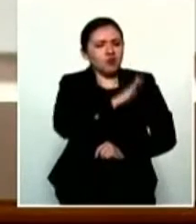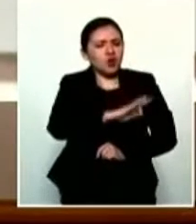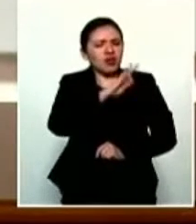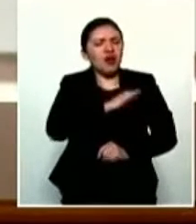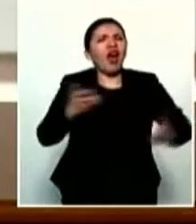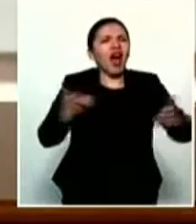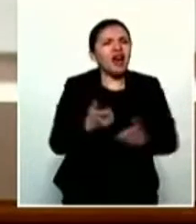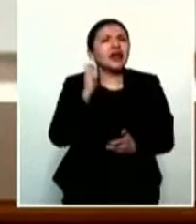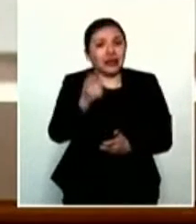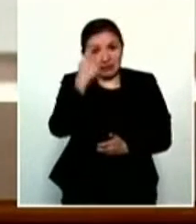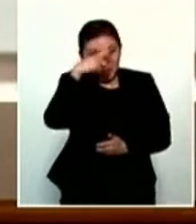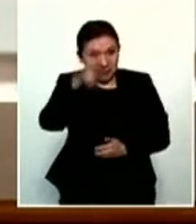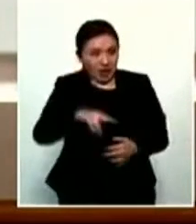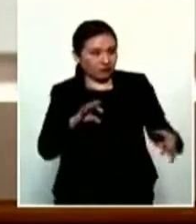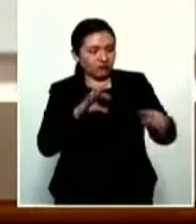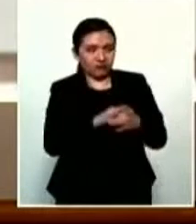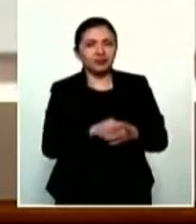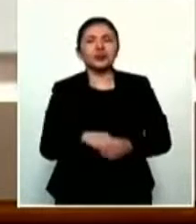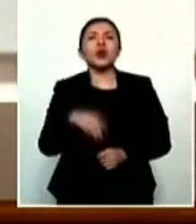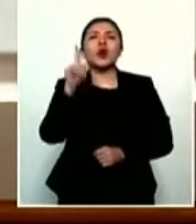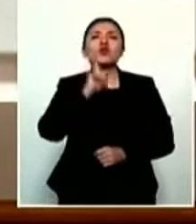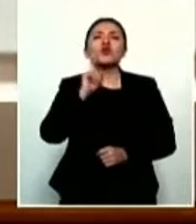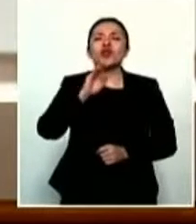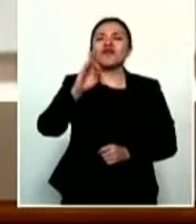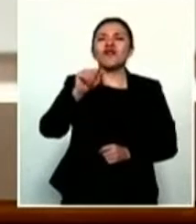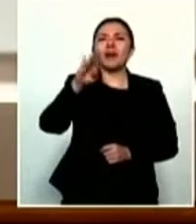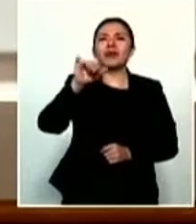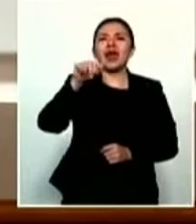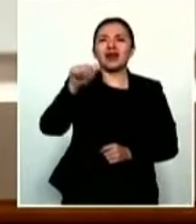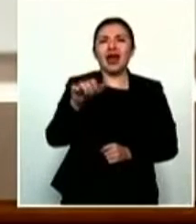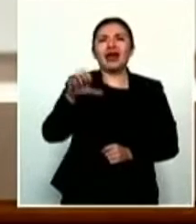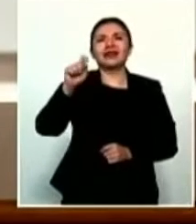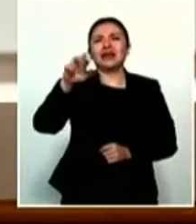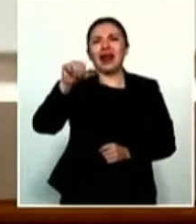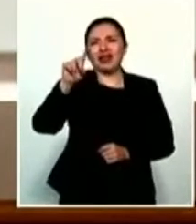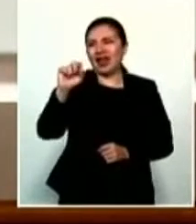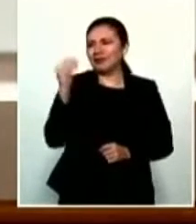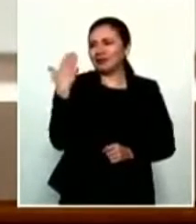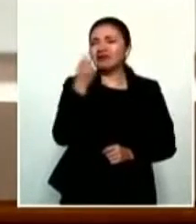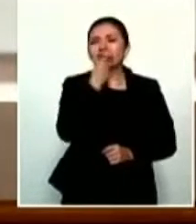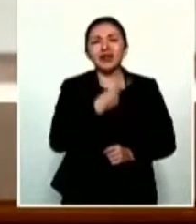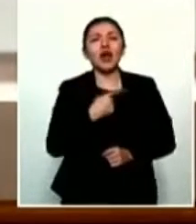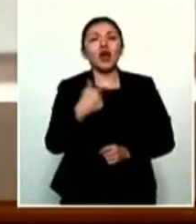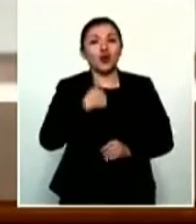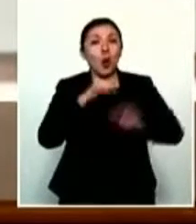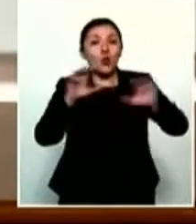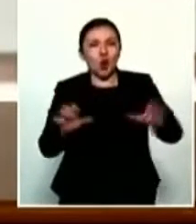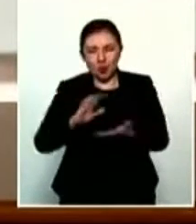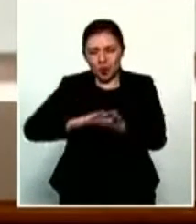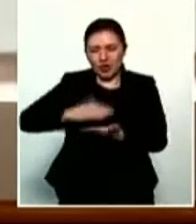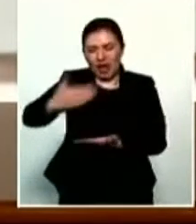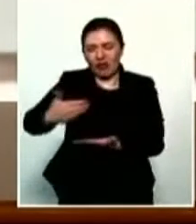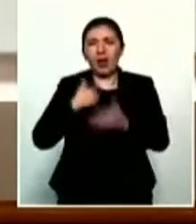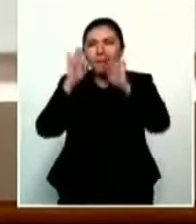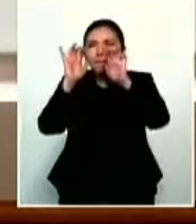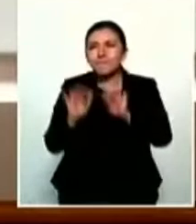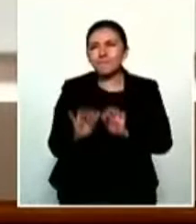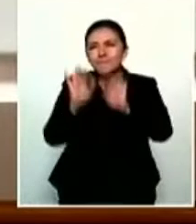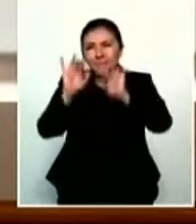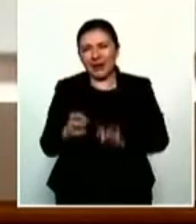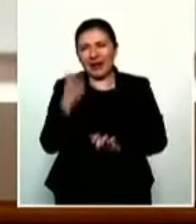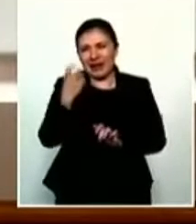sentido. Y recordaba a Fabiana Estrada hace unos días que yo en mi laptop redacté ese